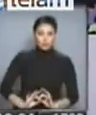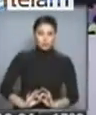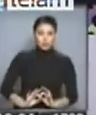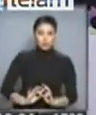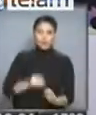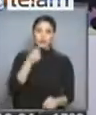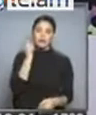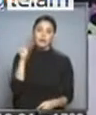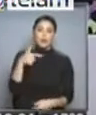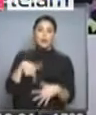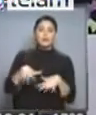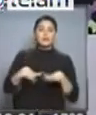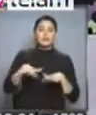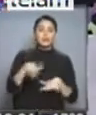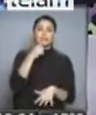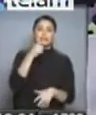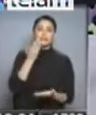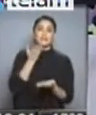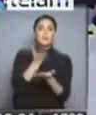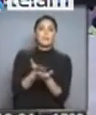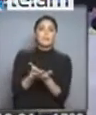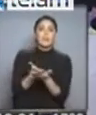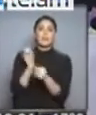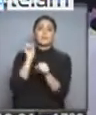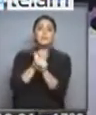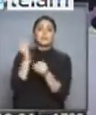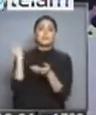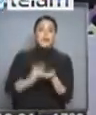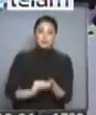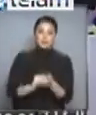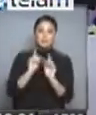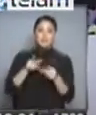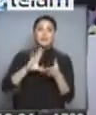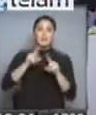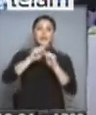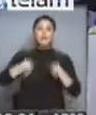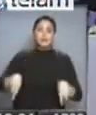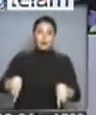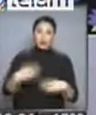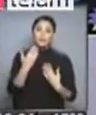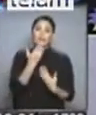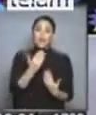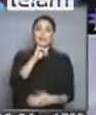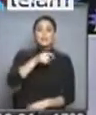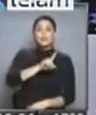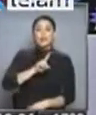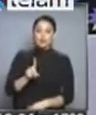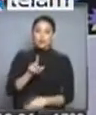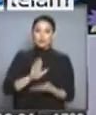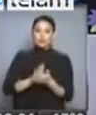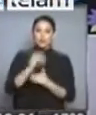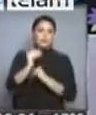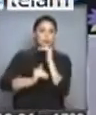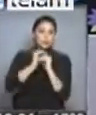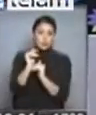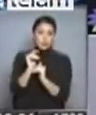tipo de cuestiones, cuando hay apelado a un auto de procesamiento y también una nulidad que puede tener o no incidencia en ese auto de